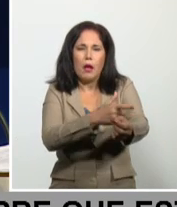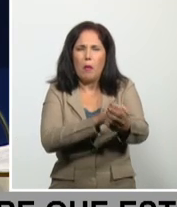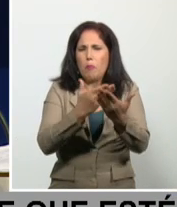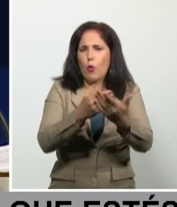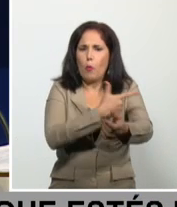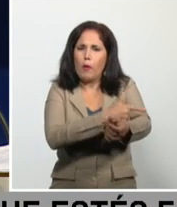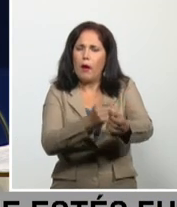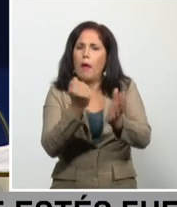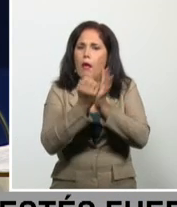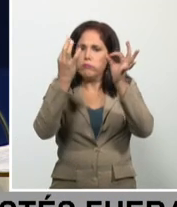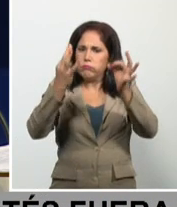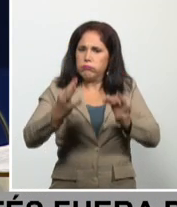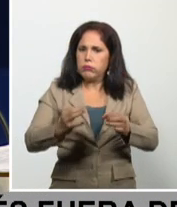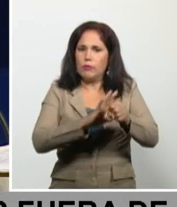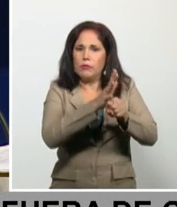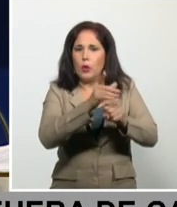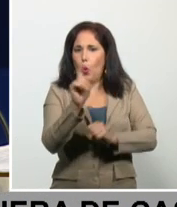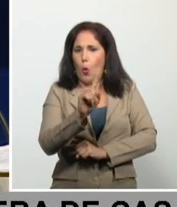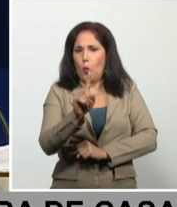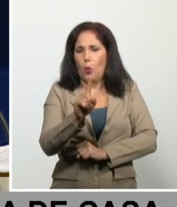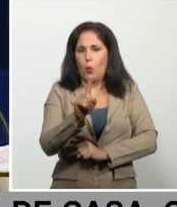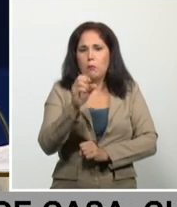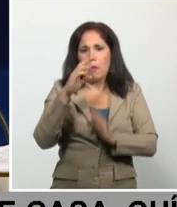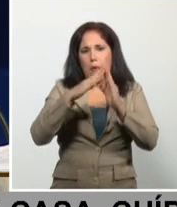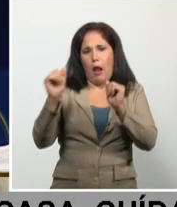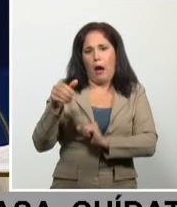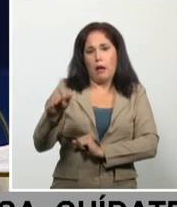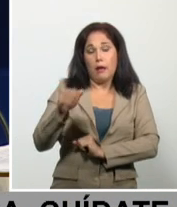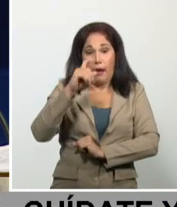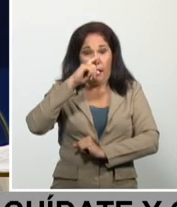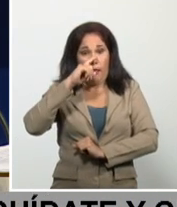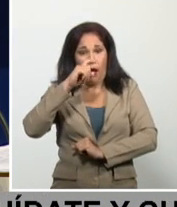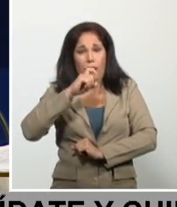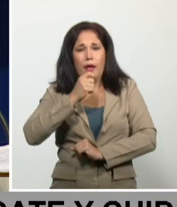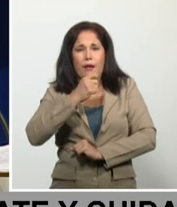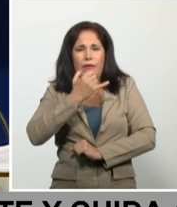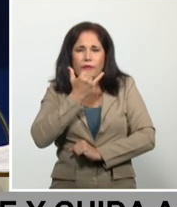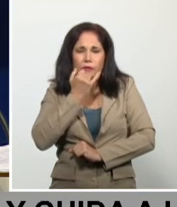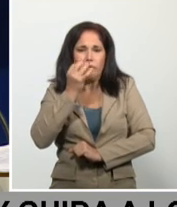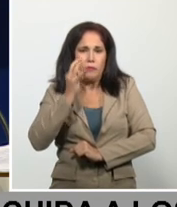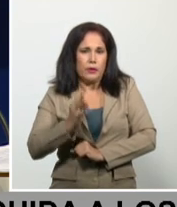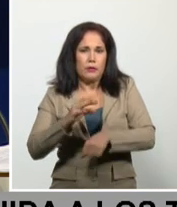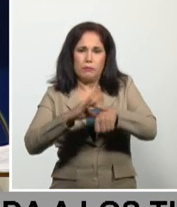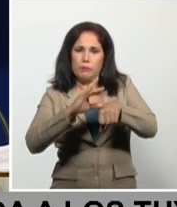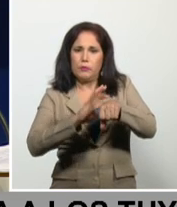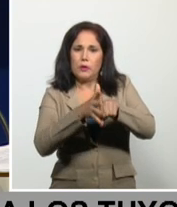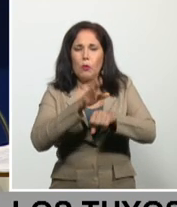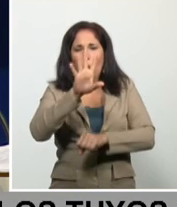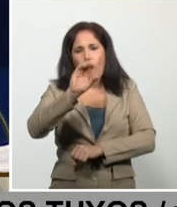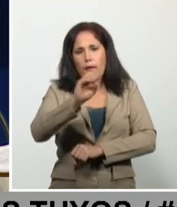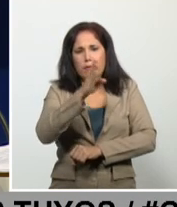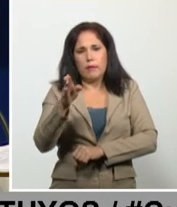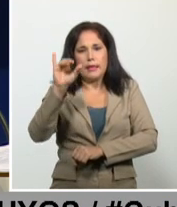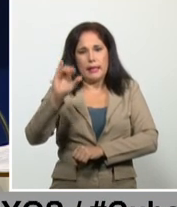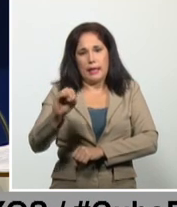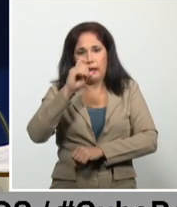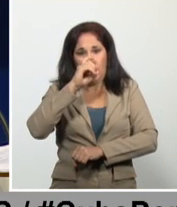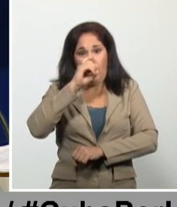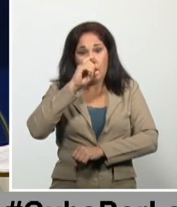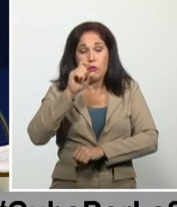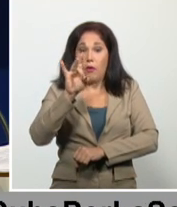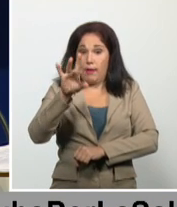poderlos identificar. Y los grupos de edades más afectados están en el de 40 a 60 años, de los cuales